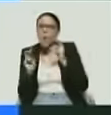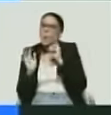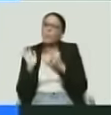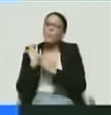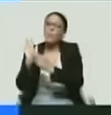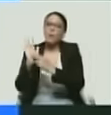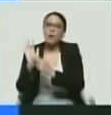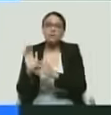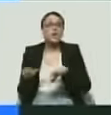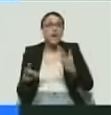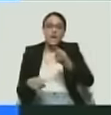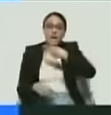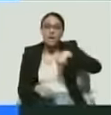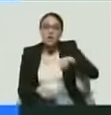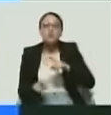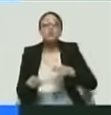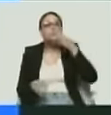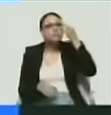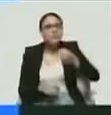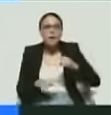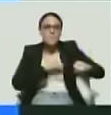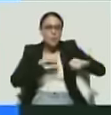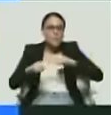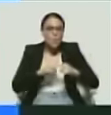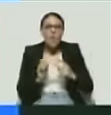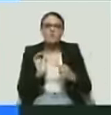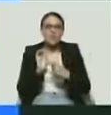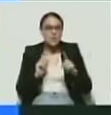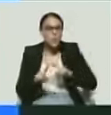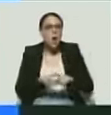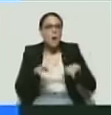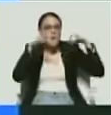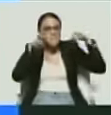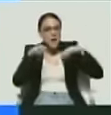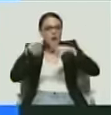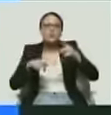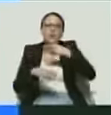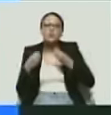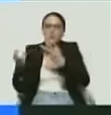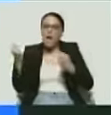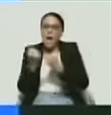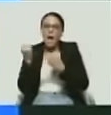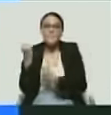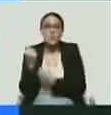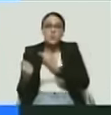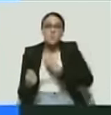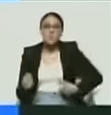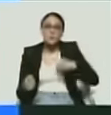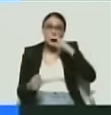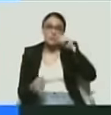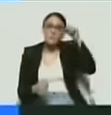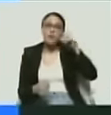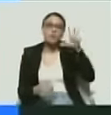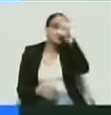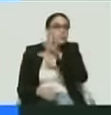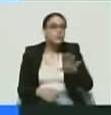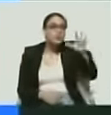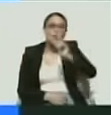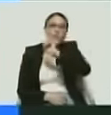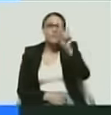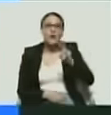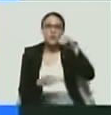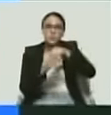en multitudinarias manifestaciones de apoyo a nuestro candidato Nicolás Maduro en todo el país, y por otra